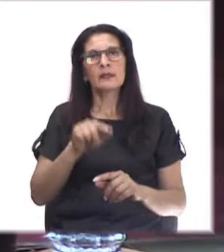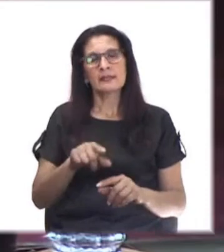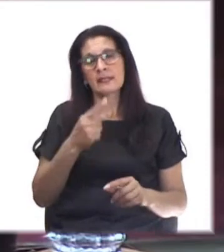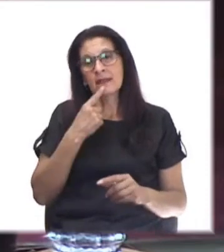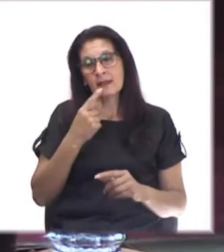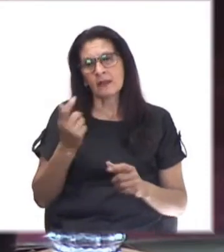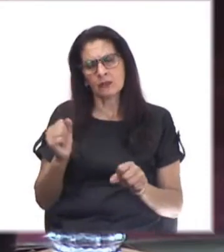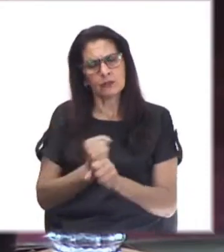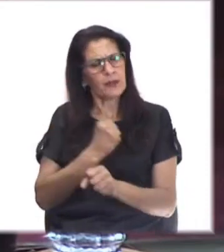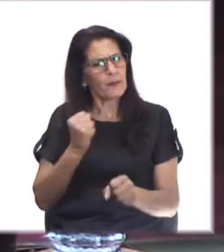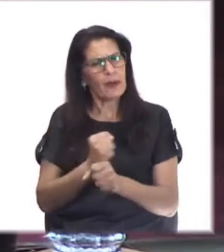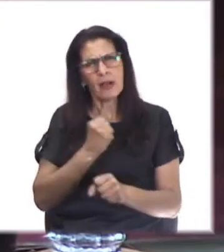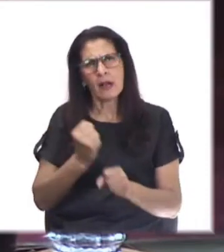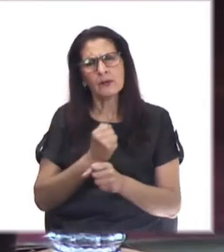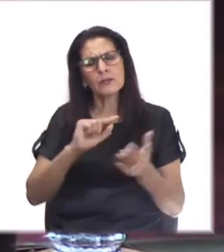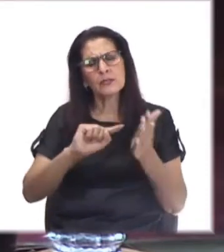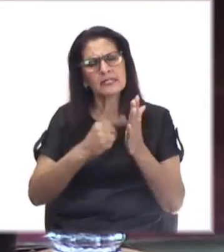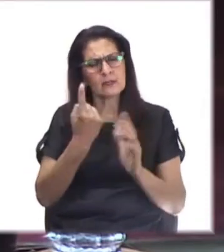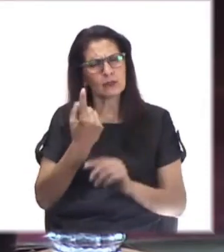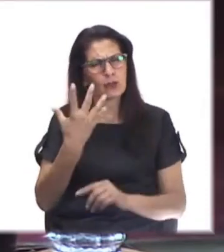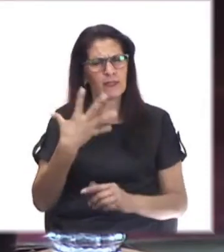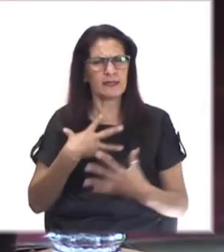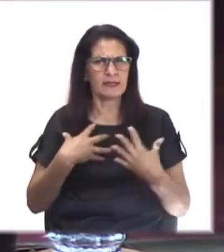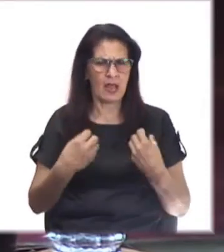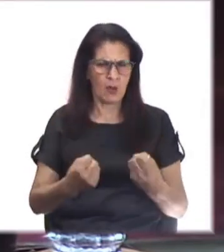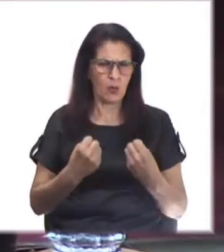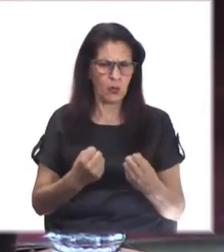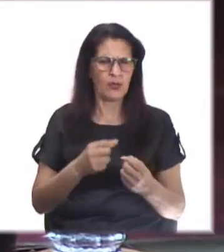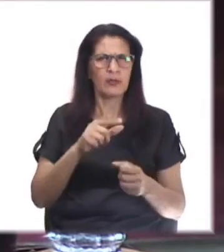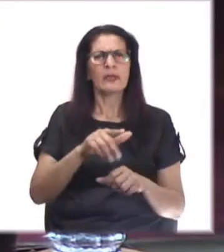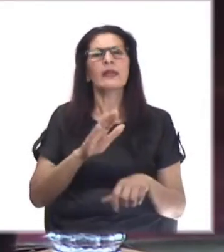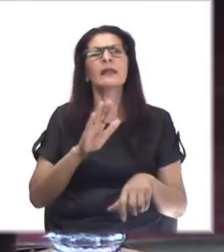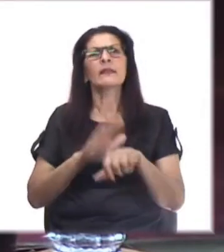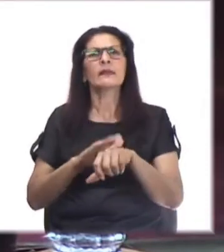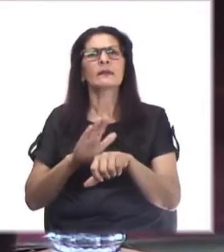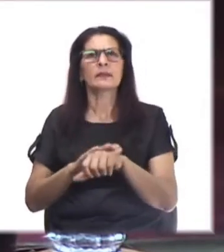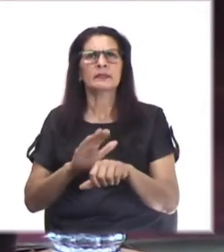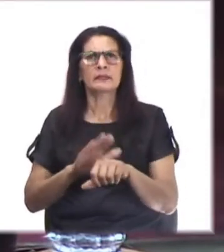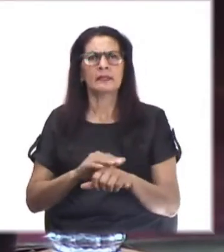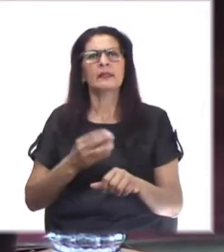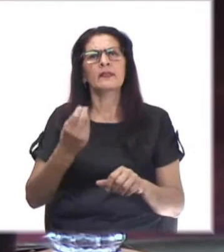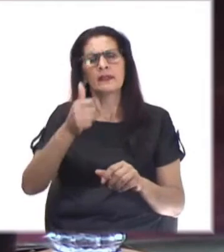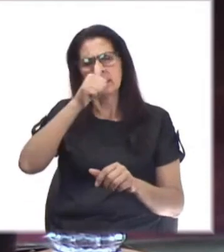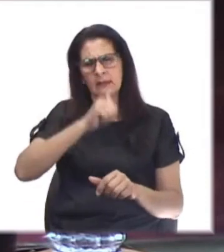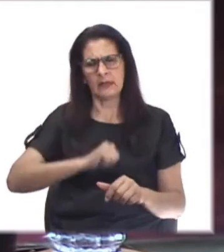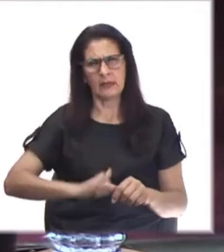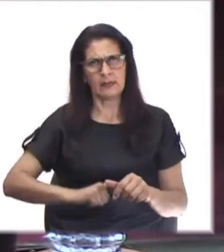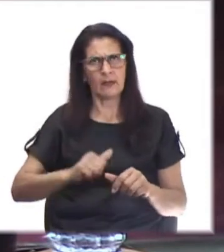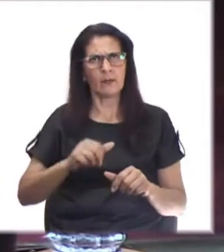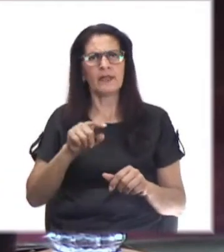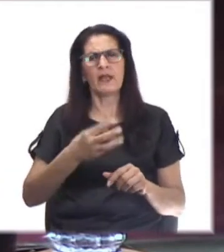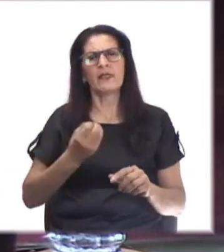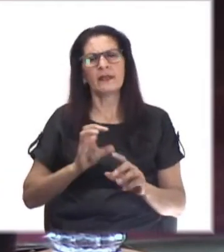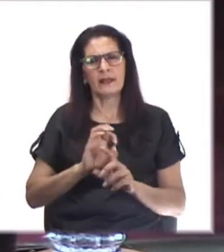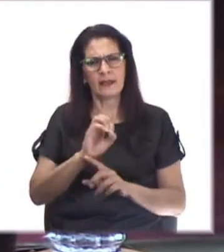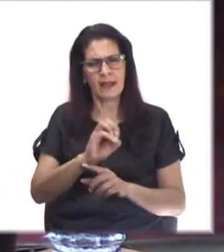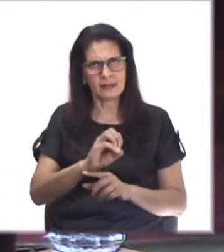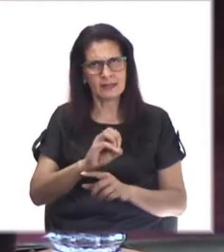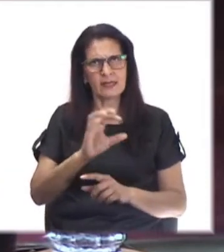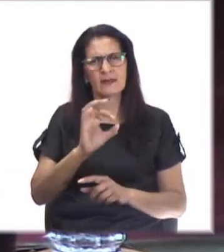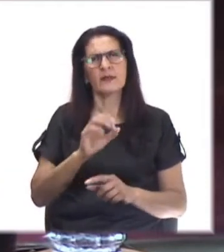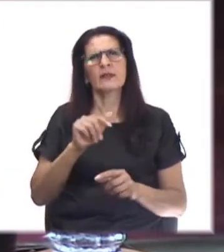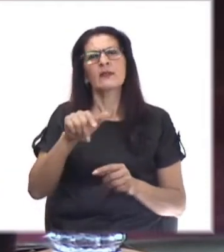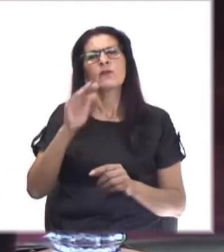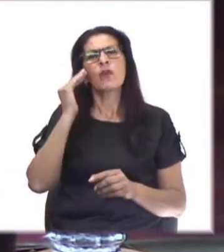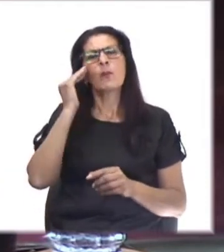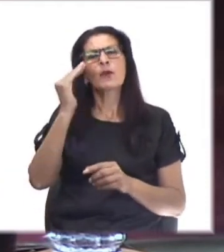trabajó en numerosos centros de salud, que estuvo a cargo del Departamento de Radioterapia del Instituto Nacional de Oncología, que fue profesor